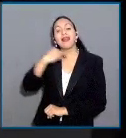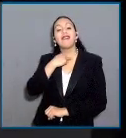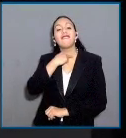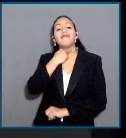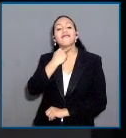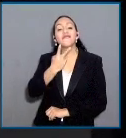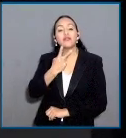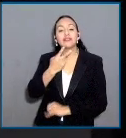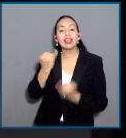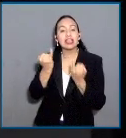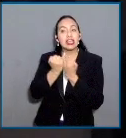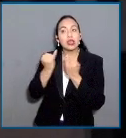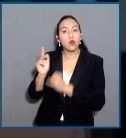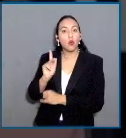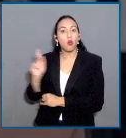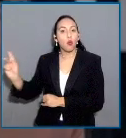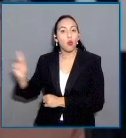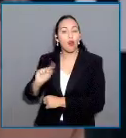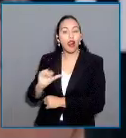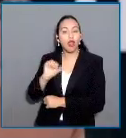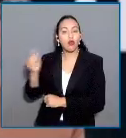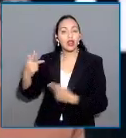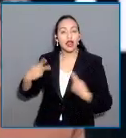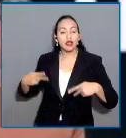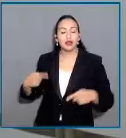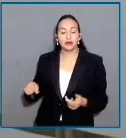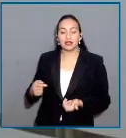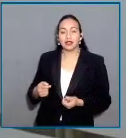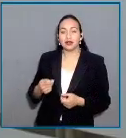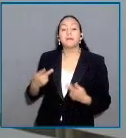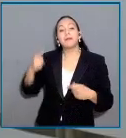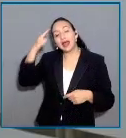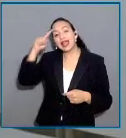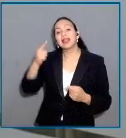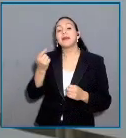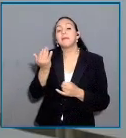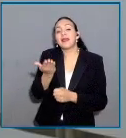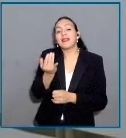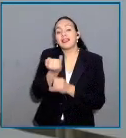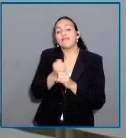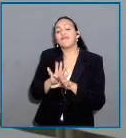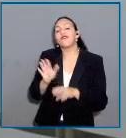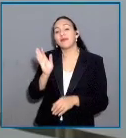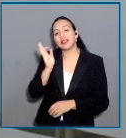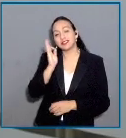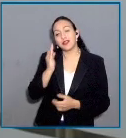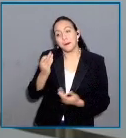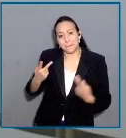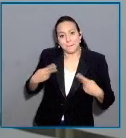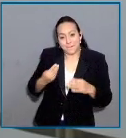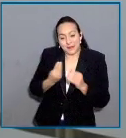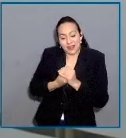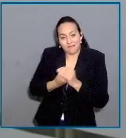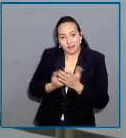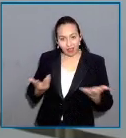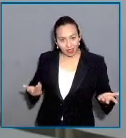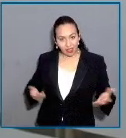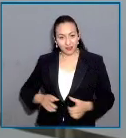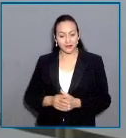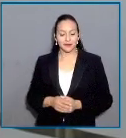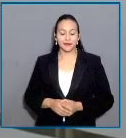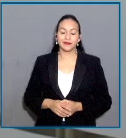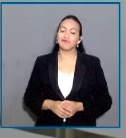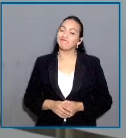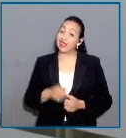las víctimas con el fin de obtener información confidencial. Es muy común que estos call